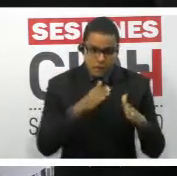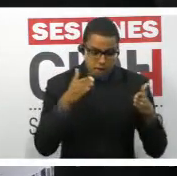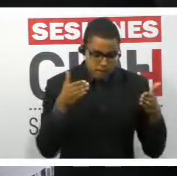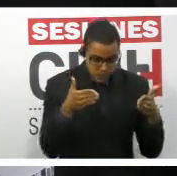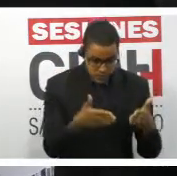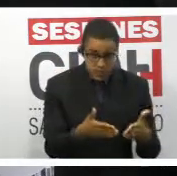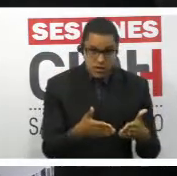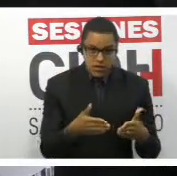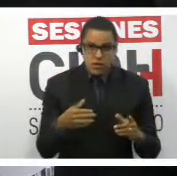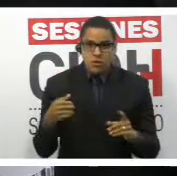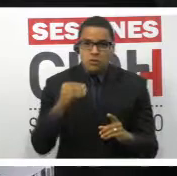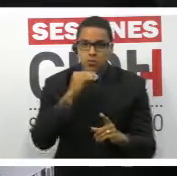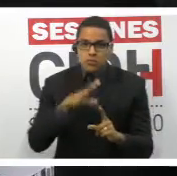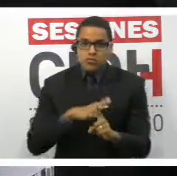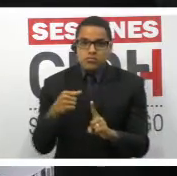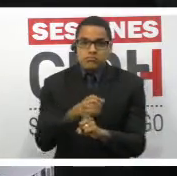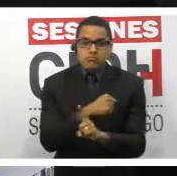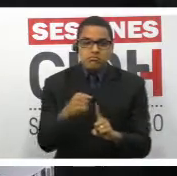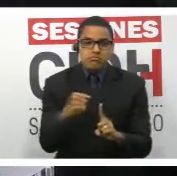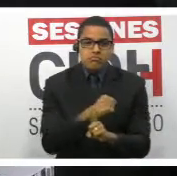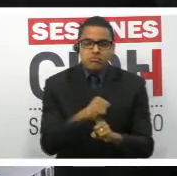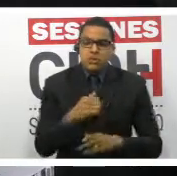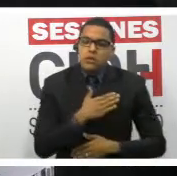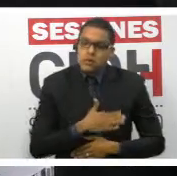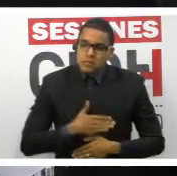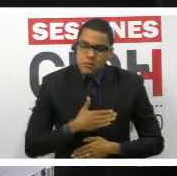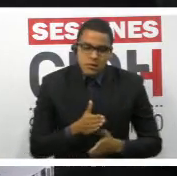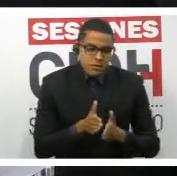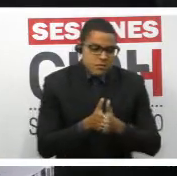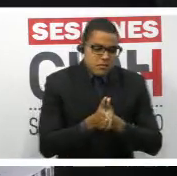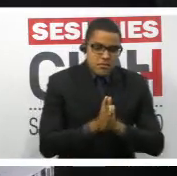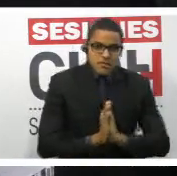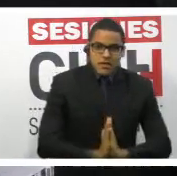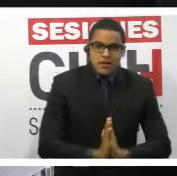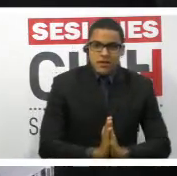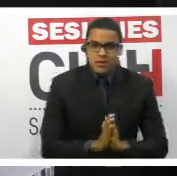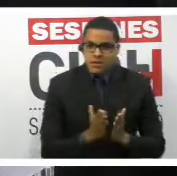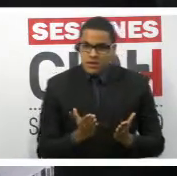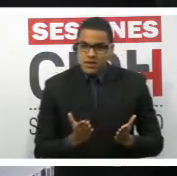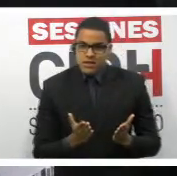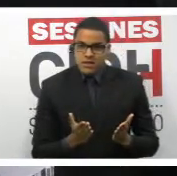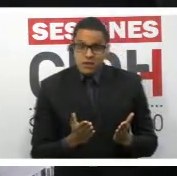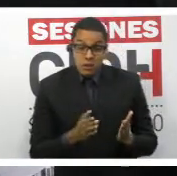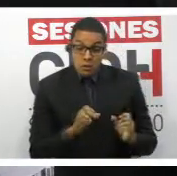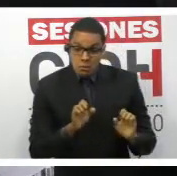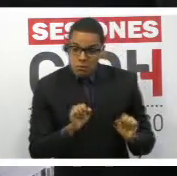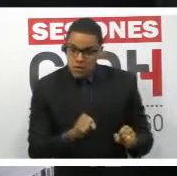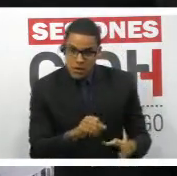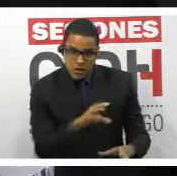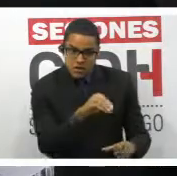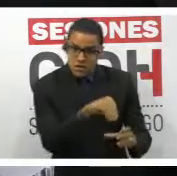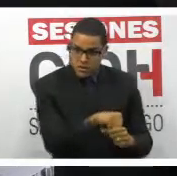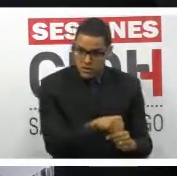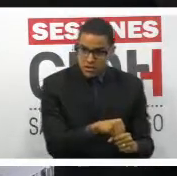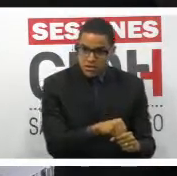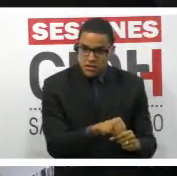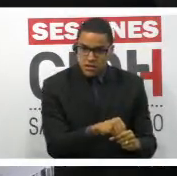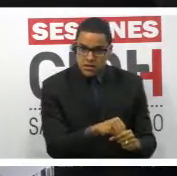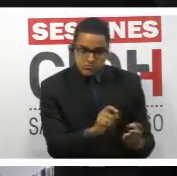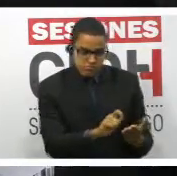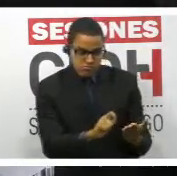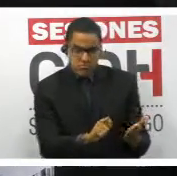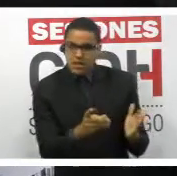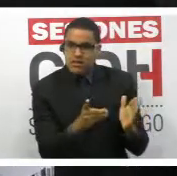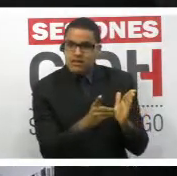pues solicitamos de la manera más atenta que se incluya una perspectiva de discapacidad y también un tema